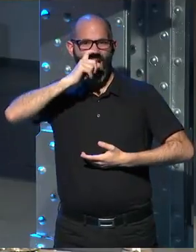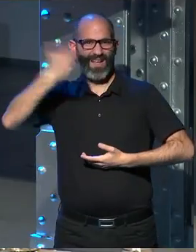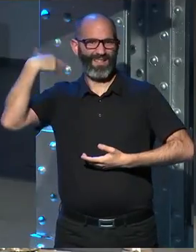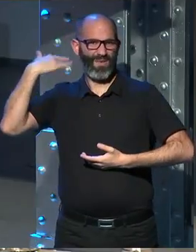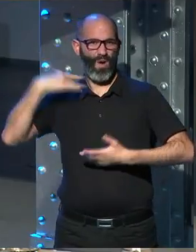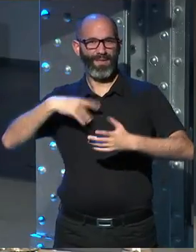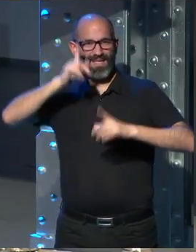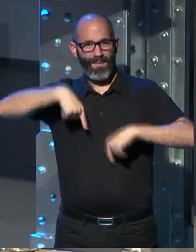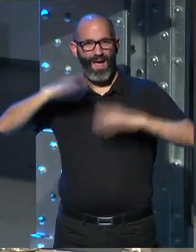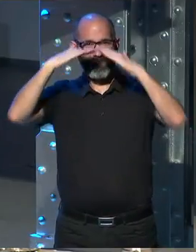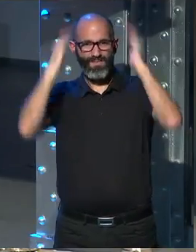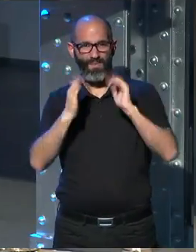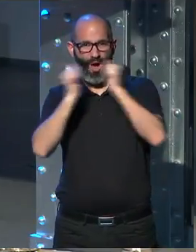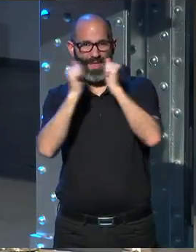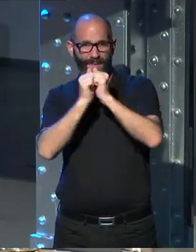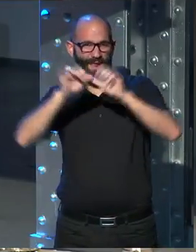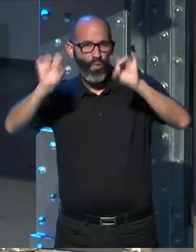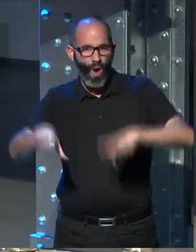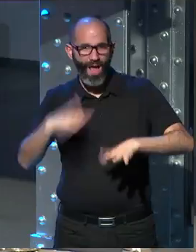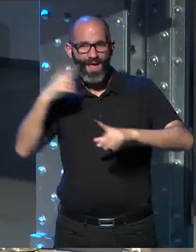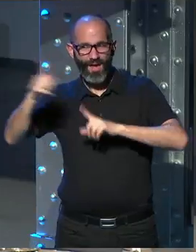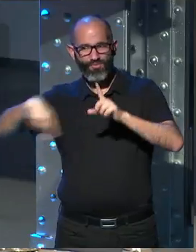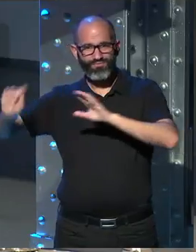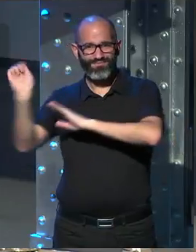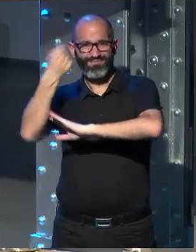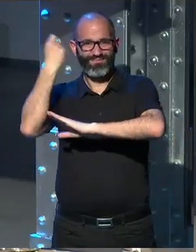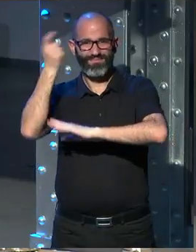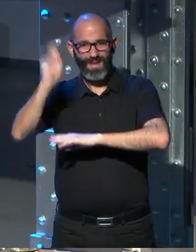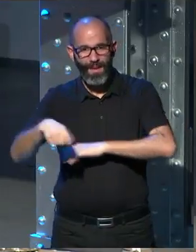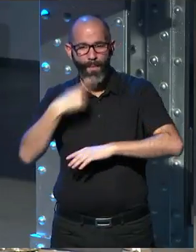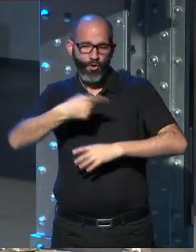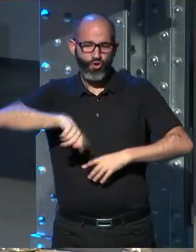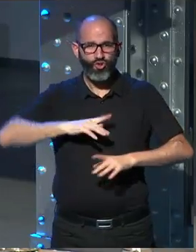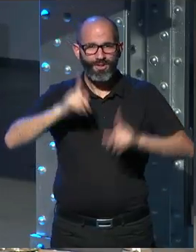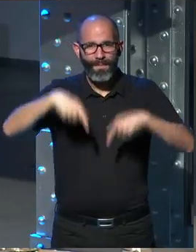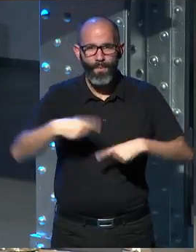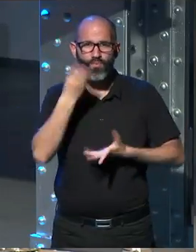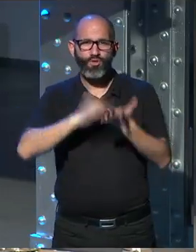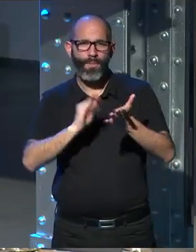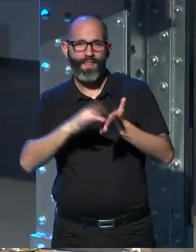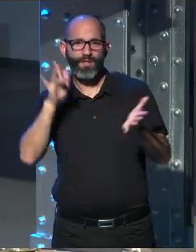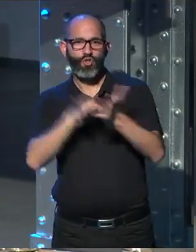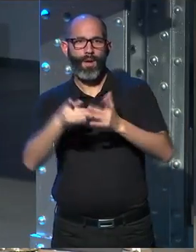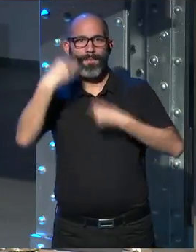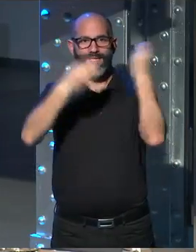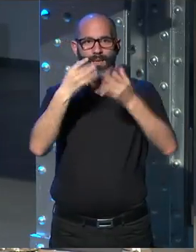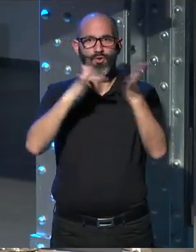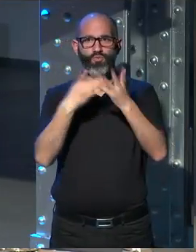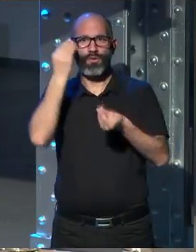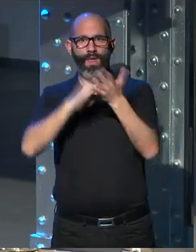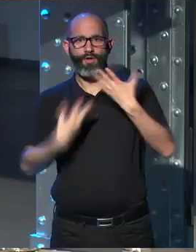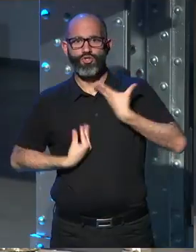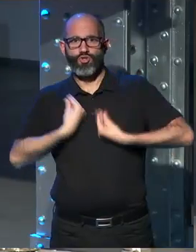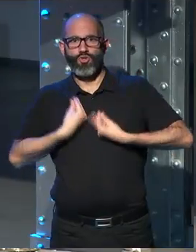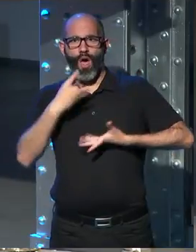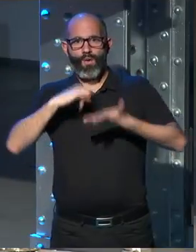algún problema real con eso? Porque de vez en cuando uno escucha cosas como muy apocalípticas de que la tecnología va más avanzada de lo